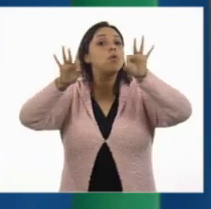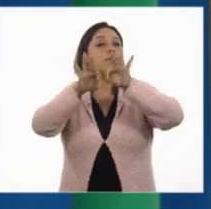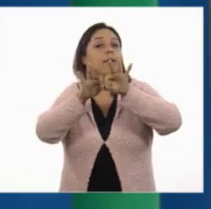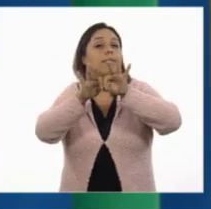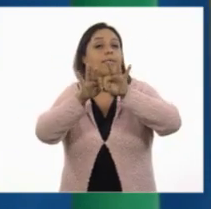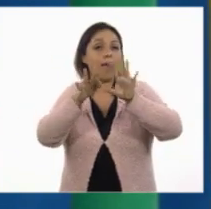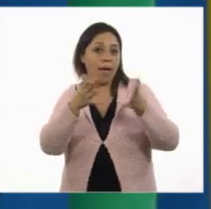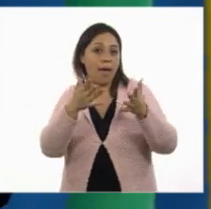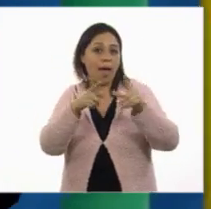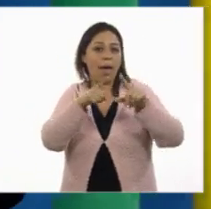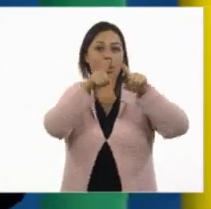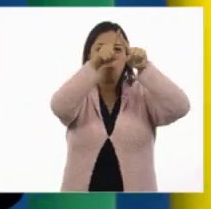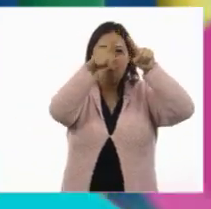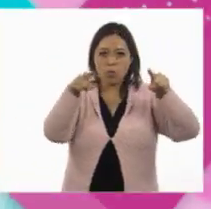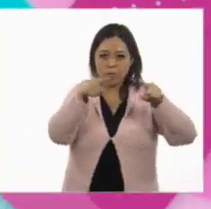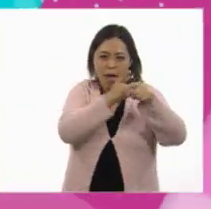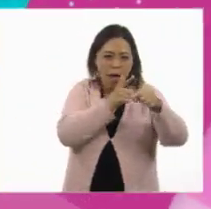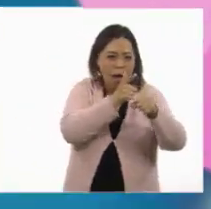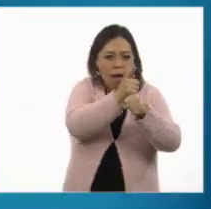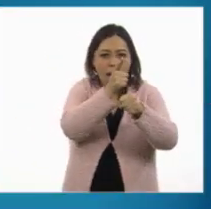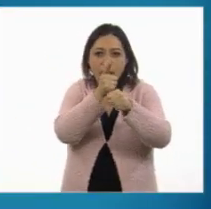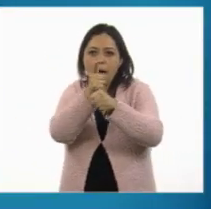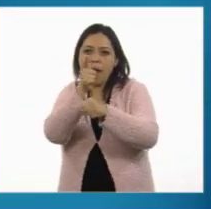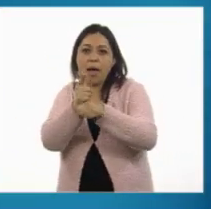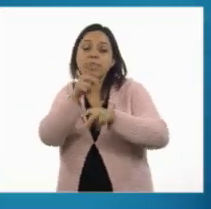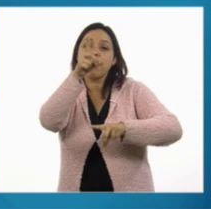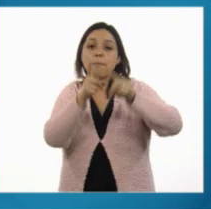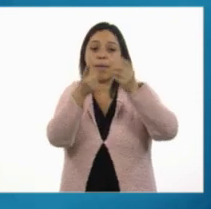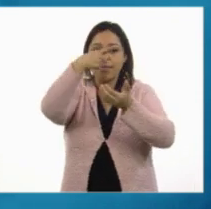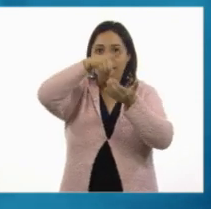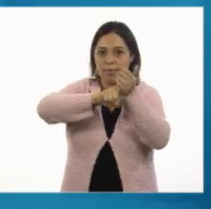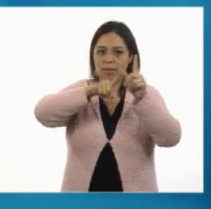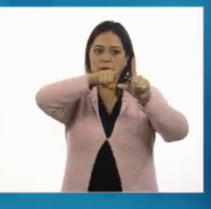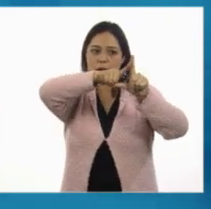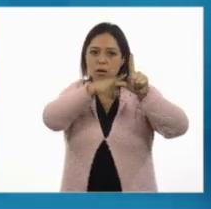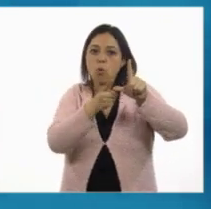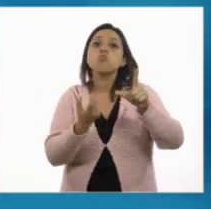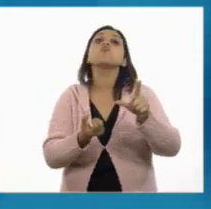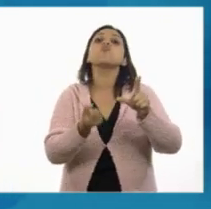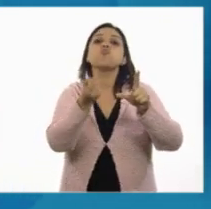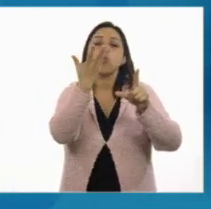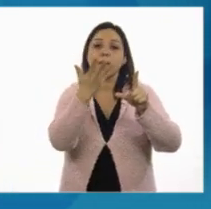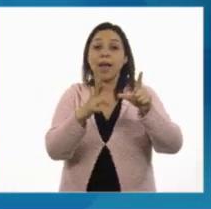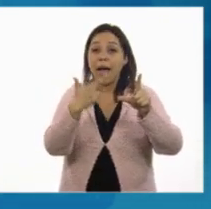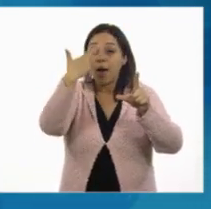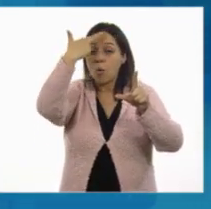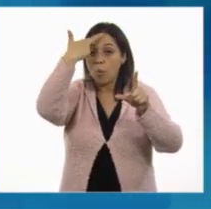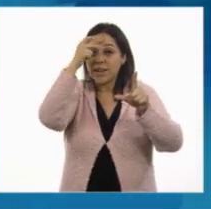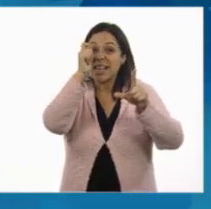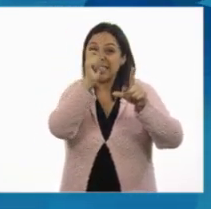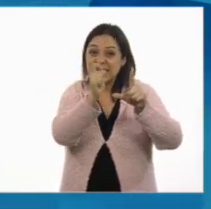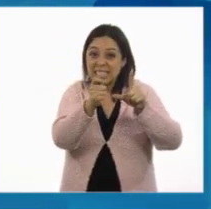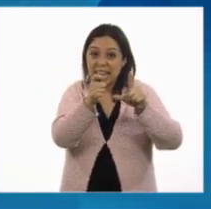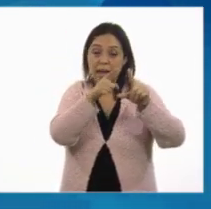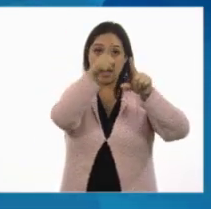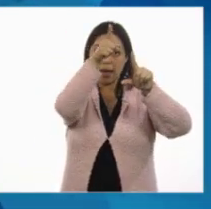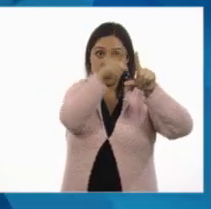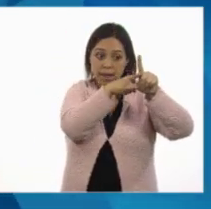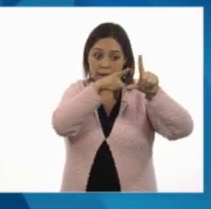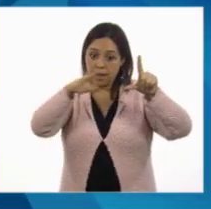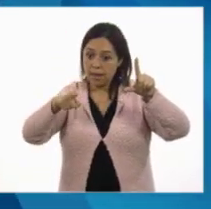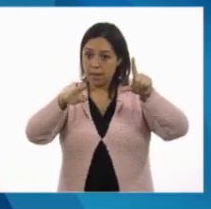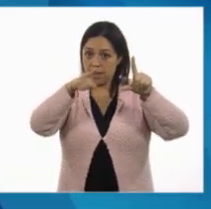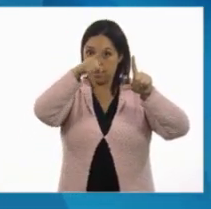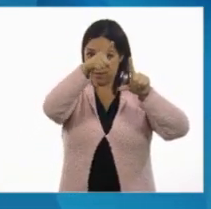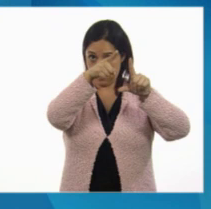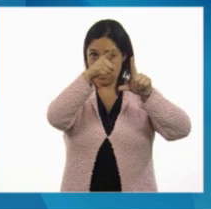Identificar diferentes triángulos con base en la medida de sus ángulos. Recordemos que la relación entre las medidas de los tres lados